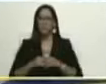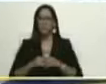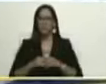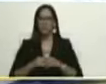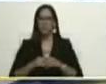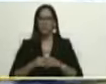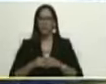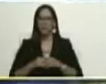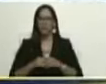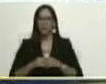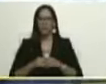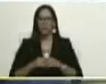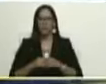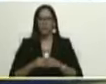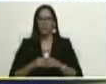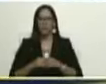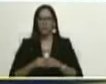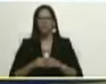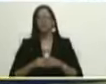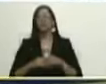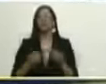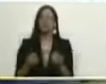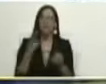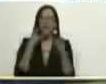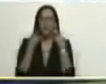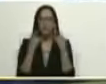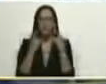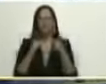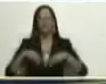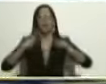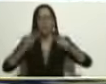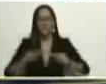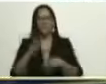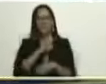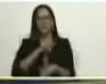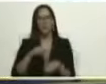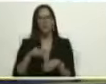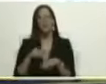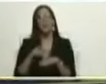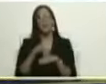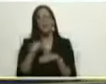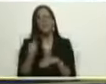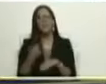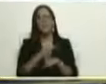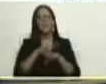La Torrica se reactiva nuevamente, señor primer ministro Ralph González.